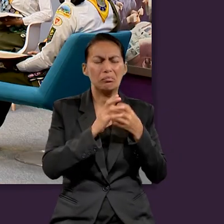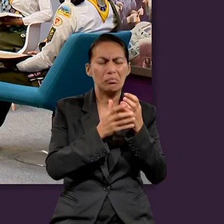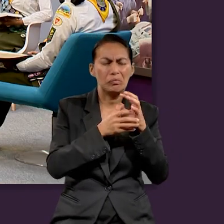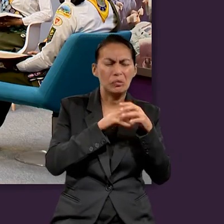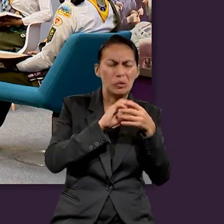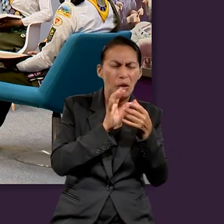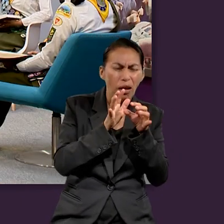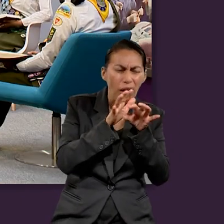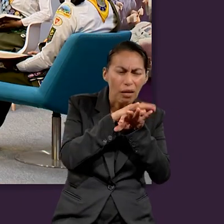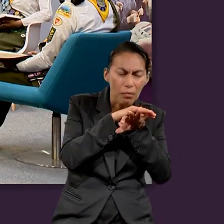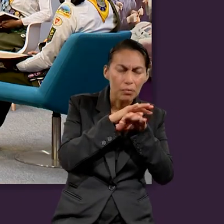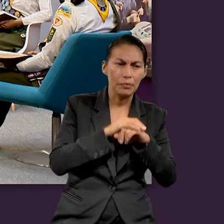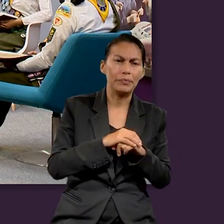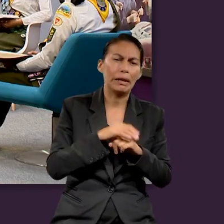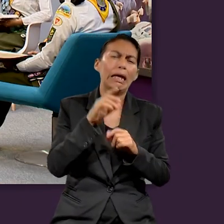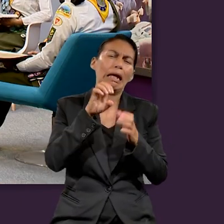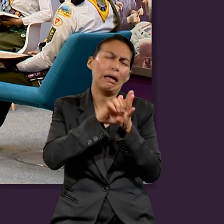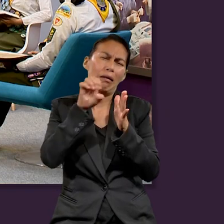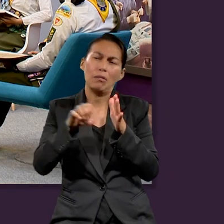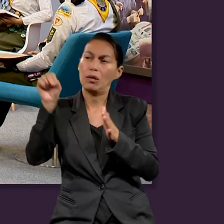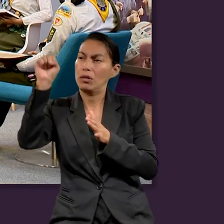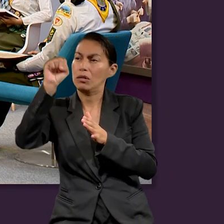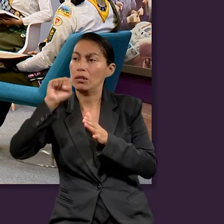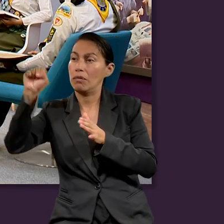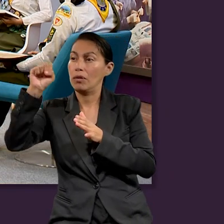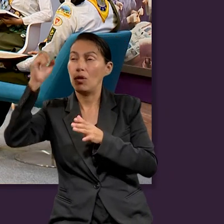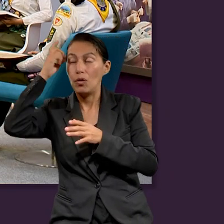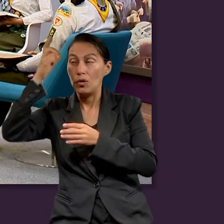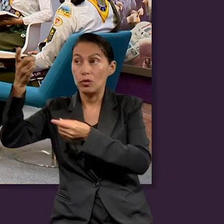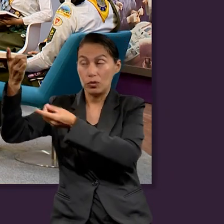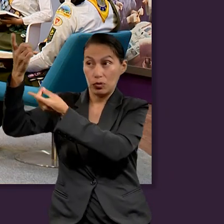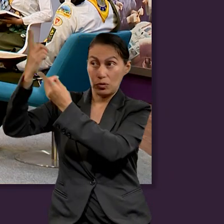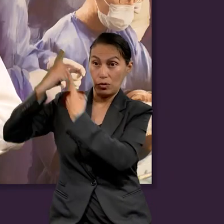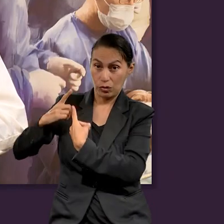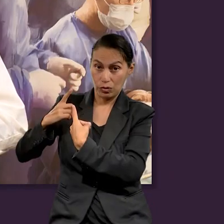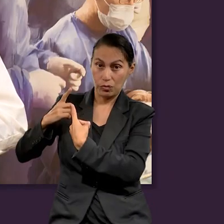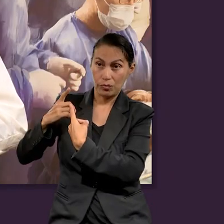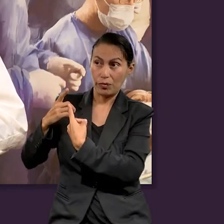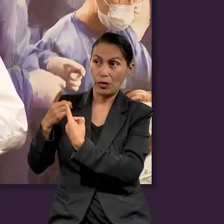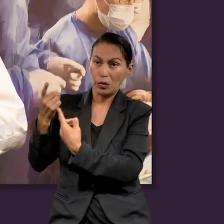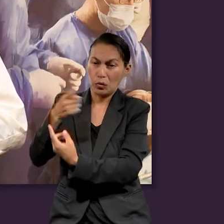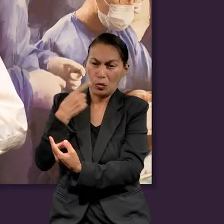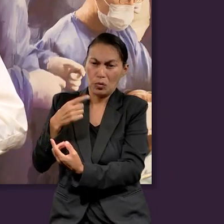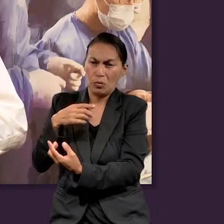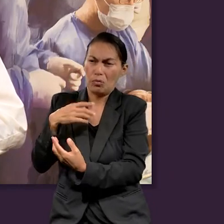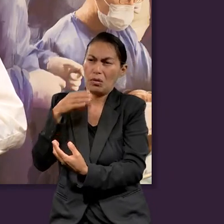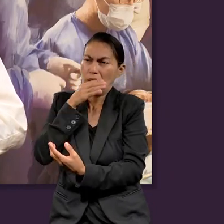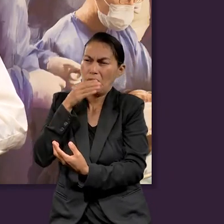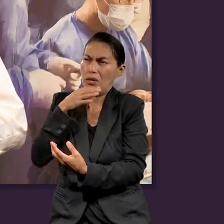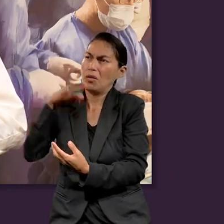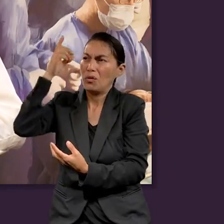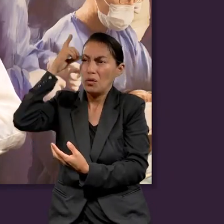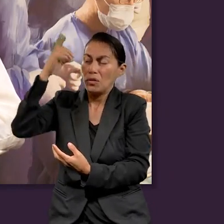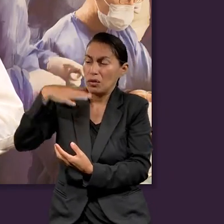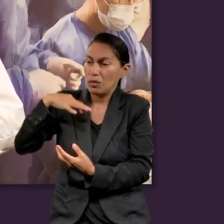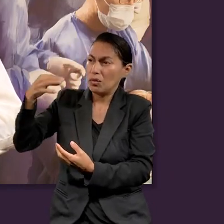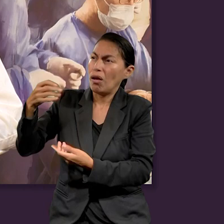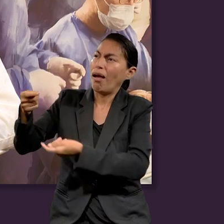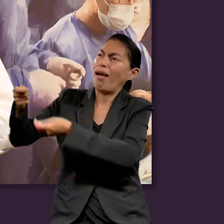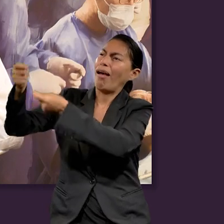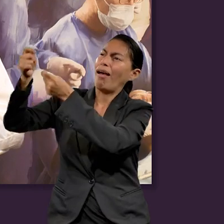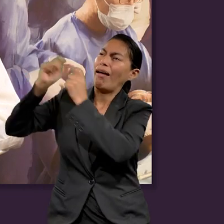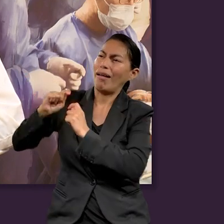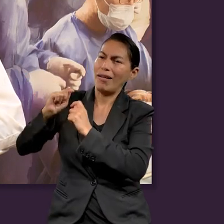ejemplo el día sábado que es algo muy importante una señal que Dios nos dejó como su pueblo escogido